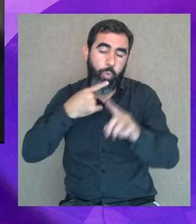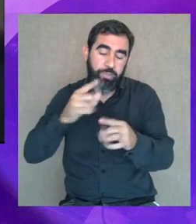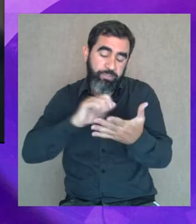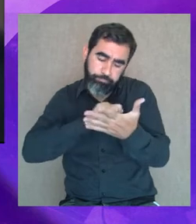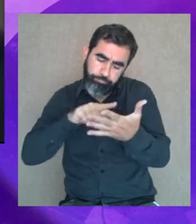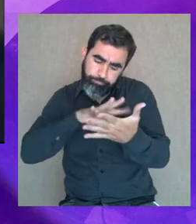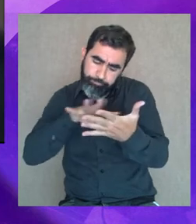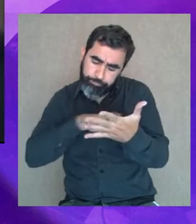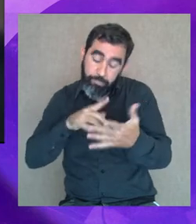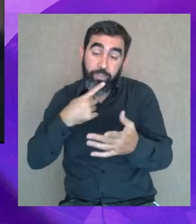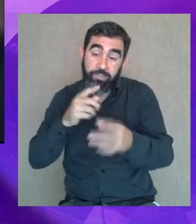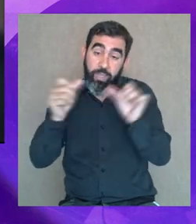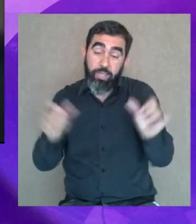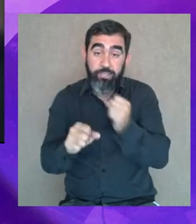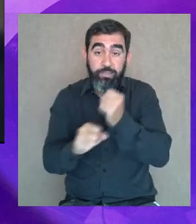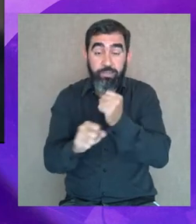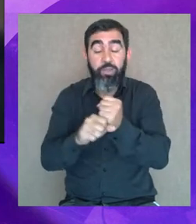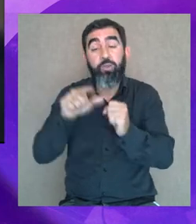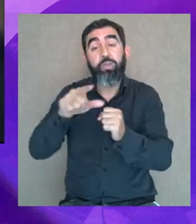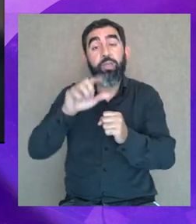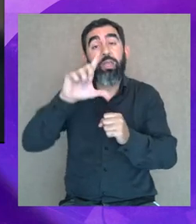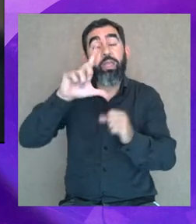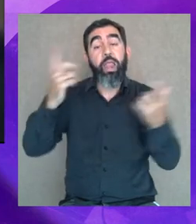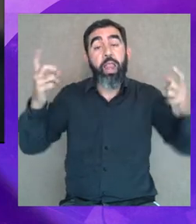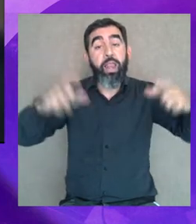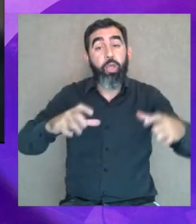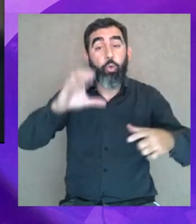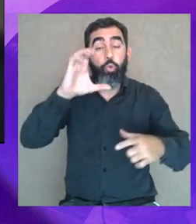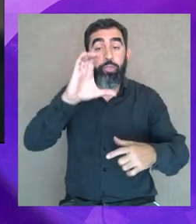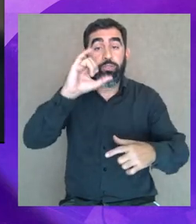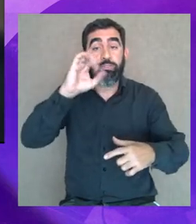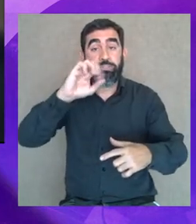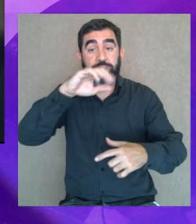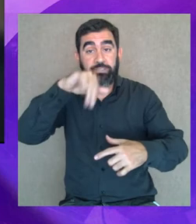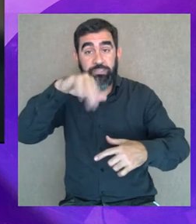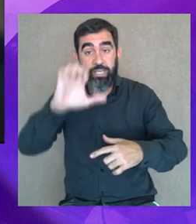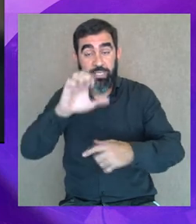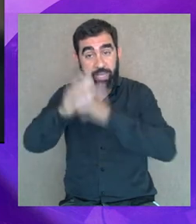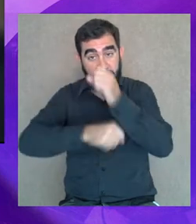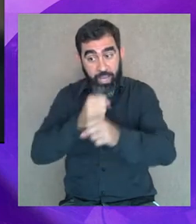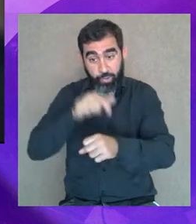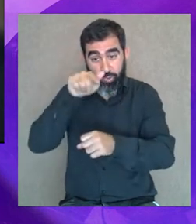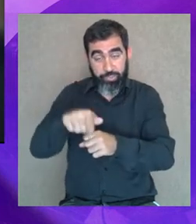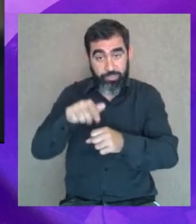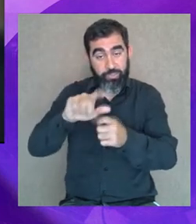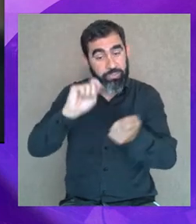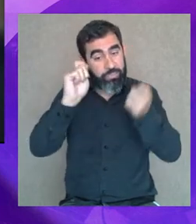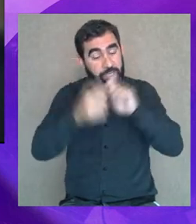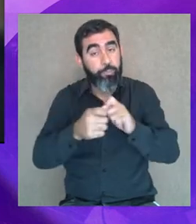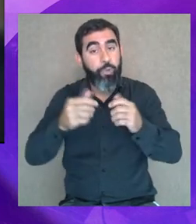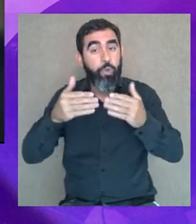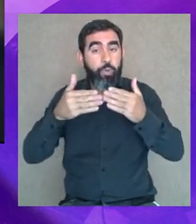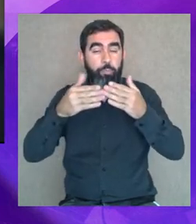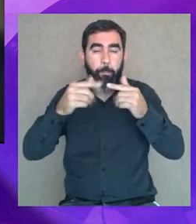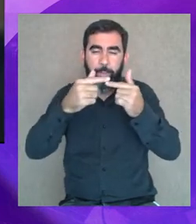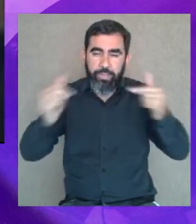y que ella para hacer el lado de las uñas en el arroyo comp entonces bien logra aquellos 55 terminó pasando con otra gente en un bar